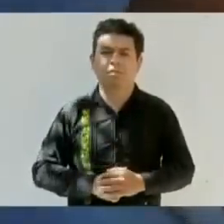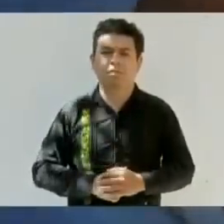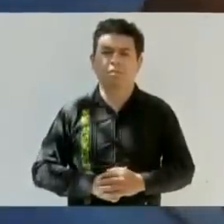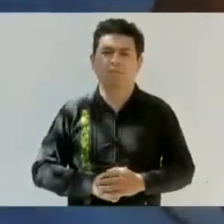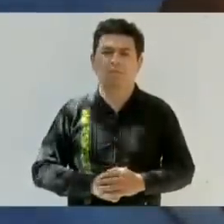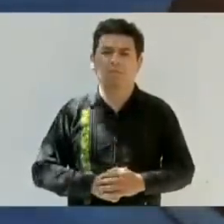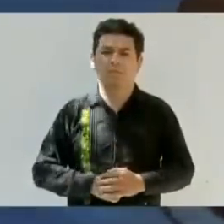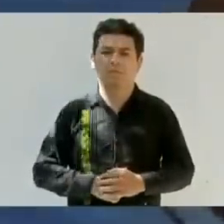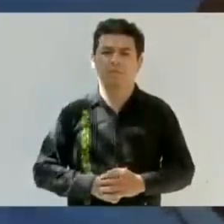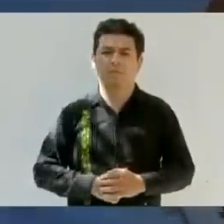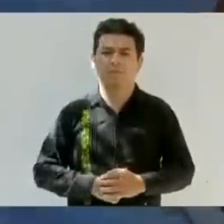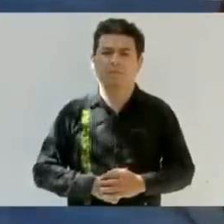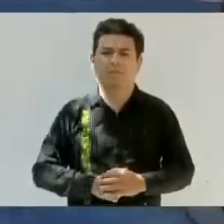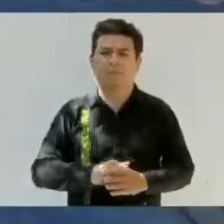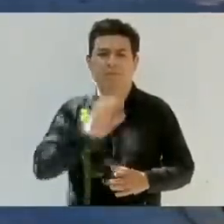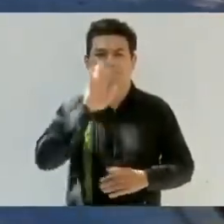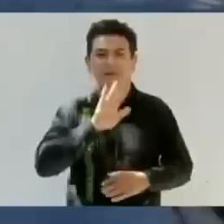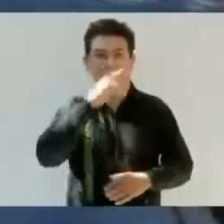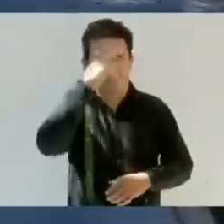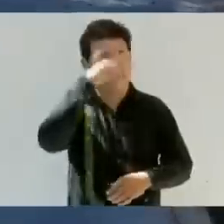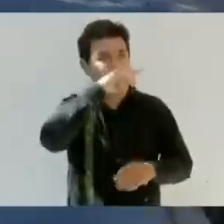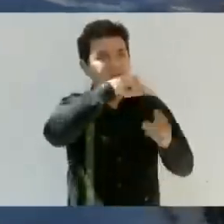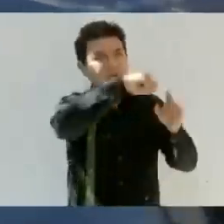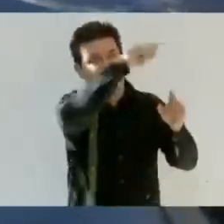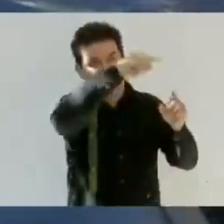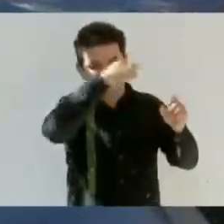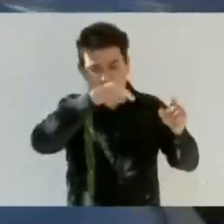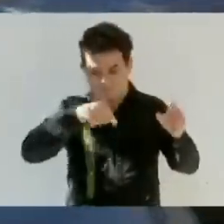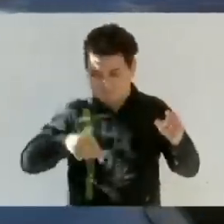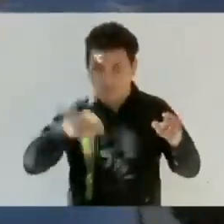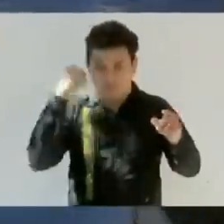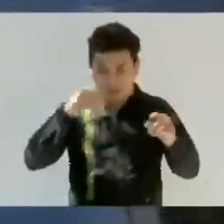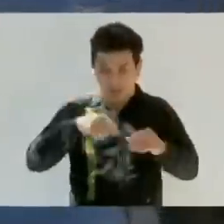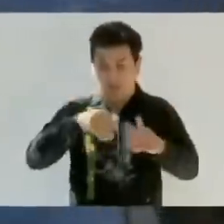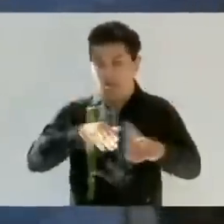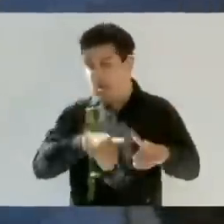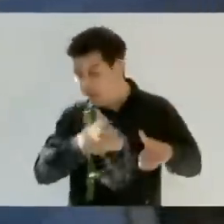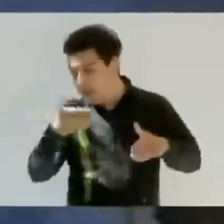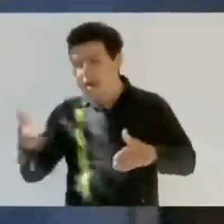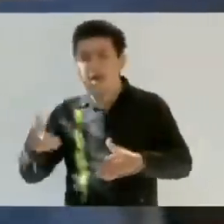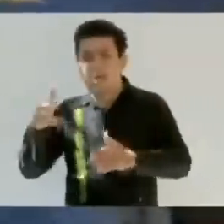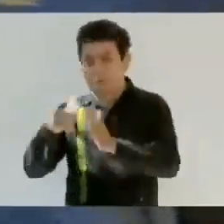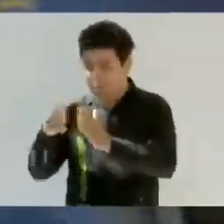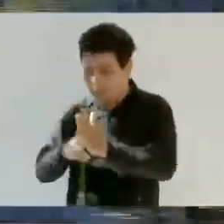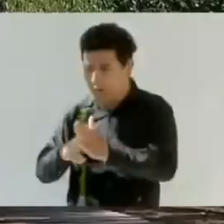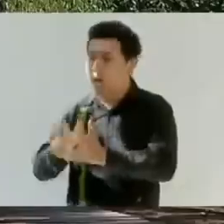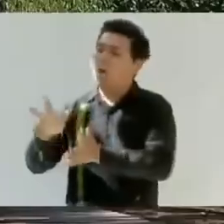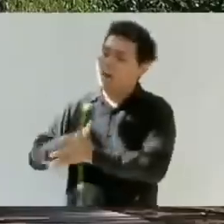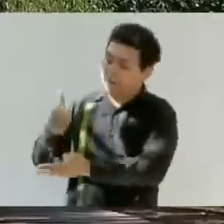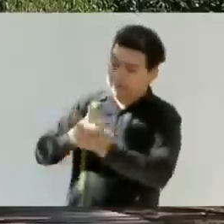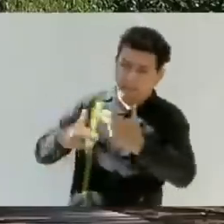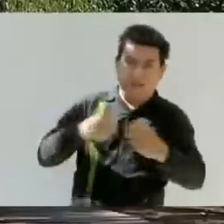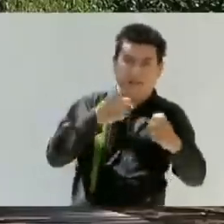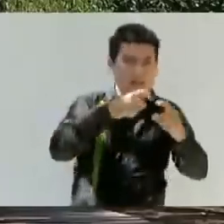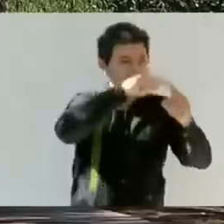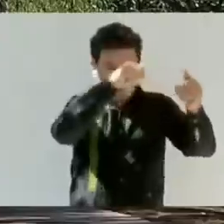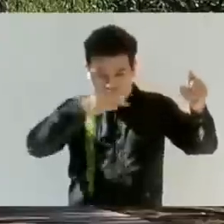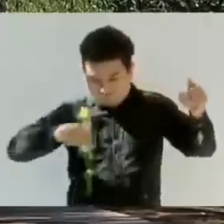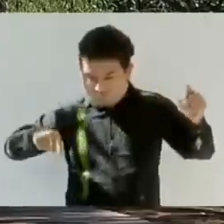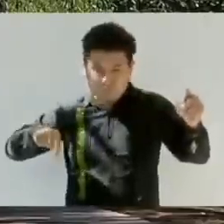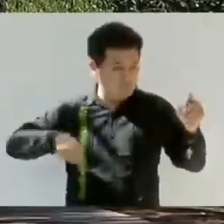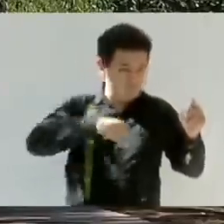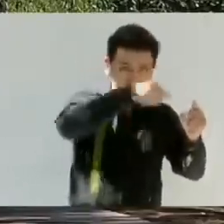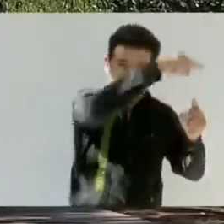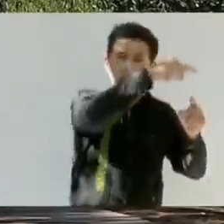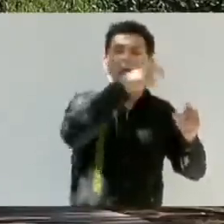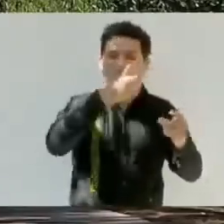salir de la Ciudad de México, pasar por Oaxaca, llegar a Huatulco y regresar. Esa es la distancia.